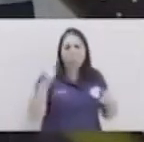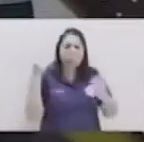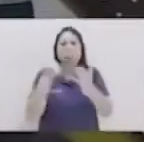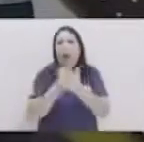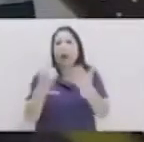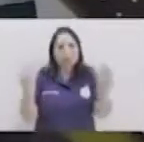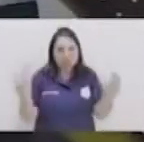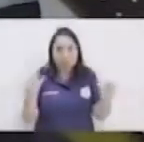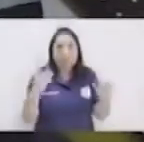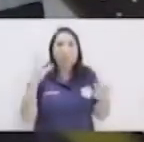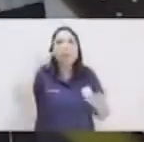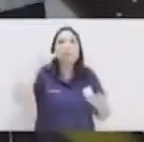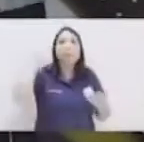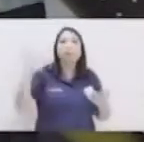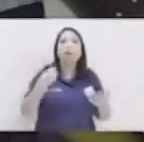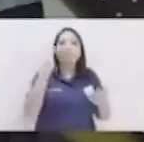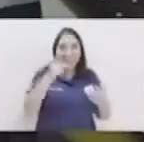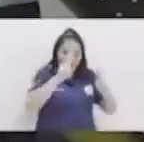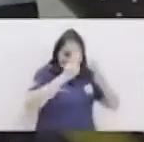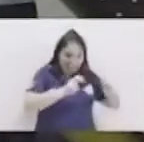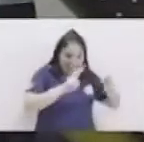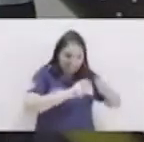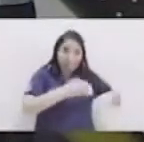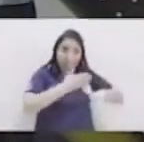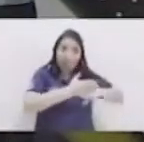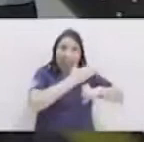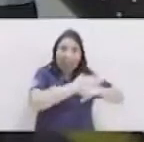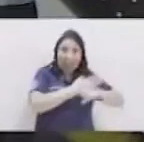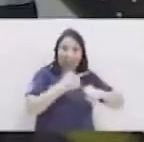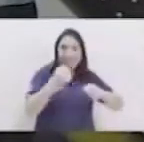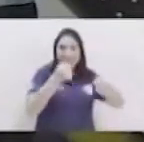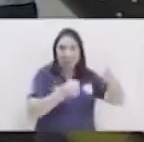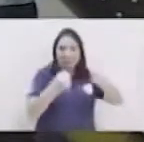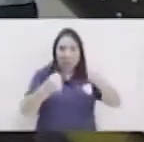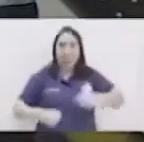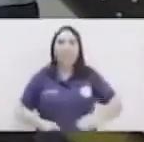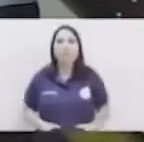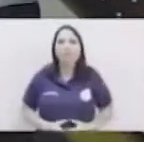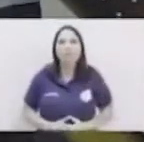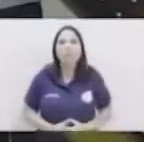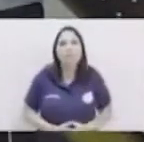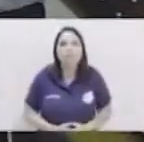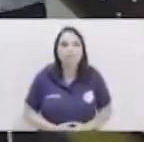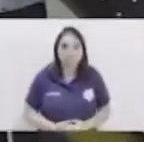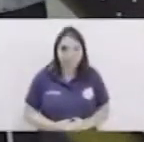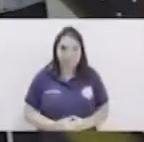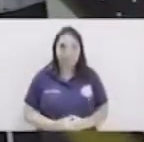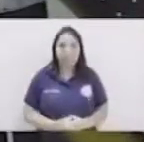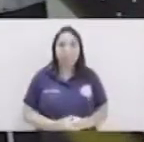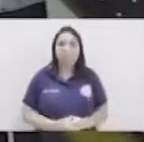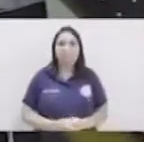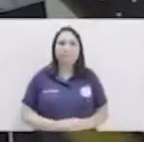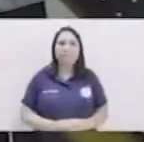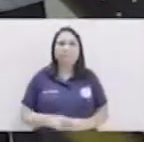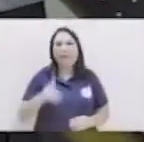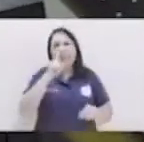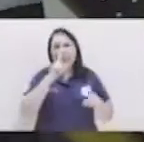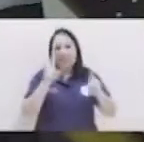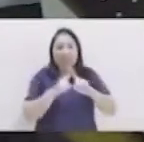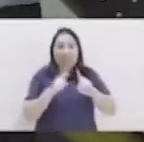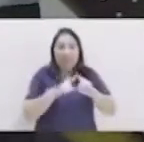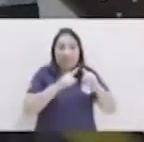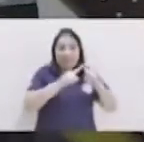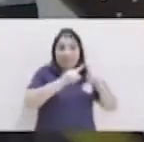para esas personas porque hubiesen perdido tal vez incluso hasta la vida o haberse dañado